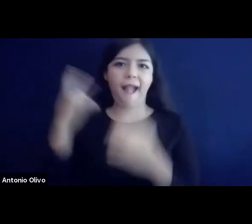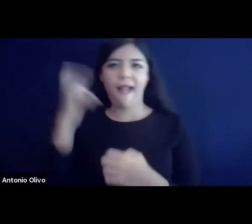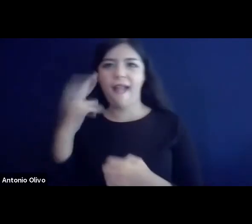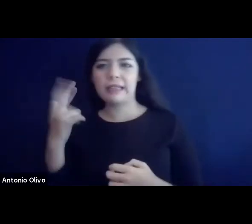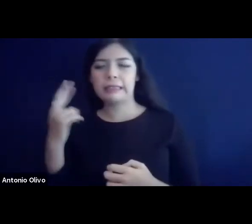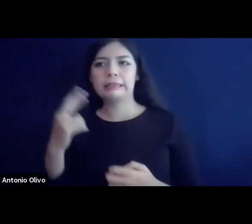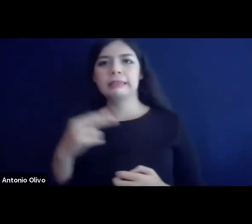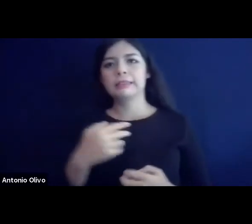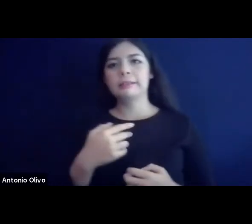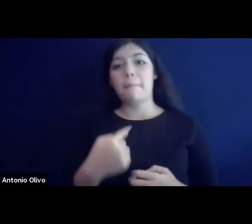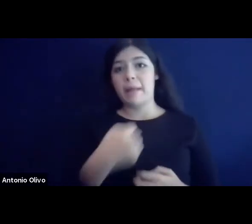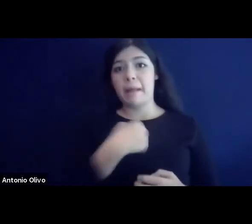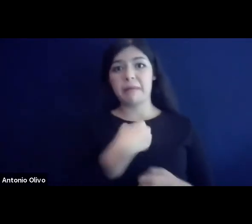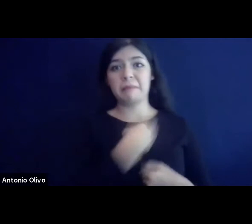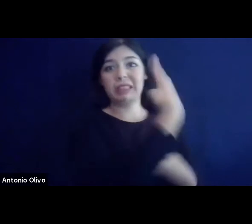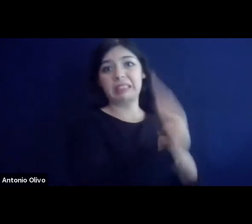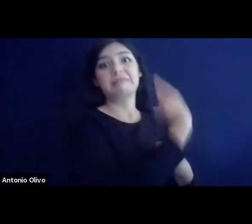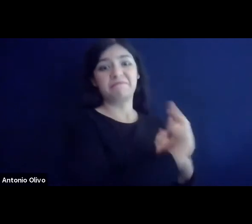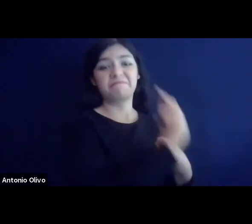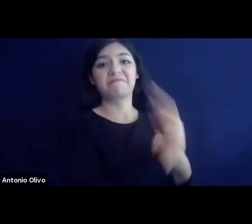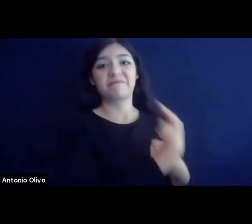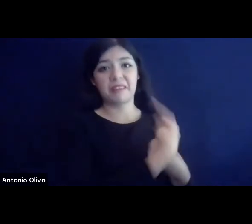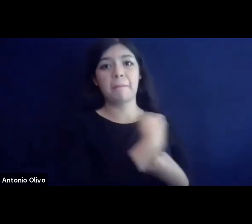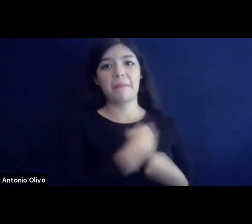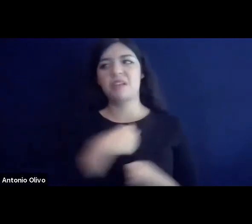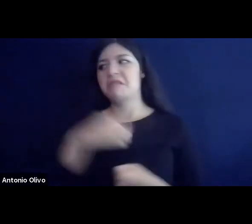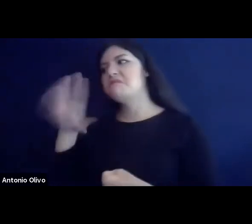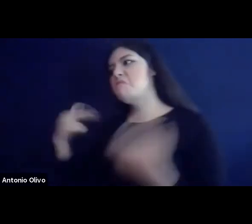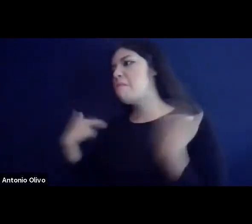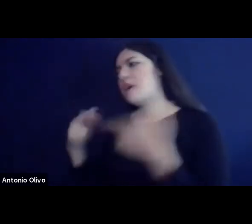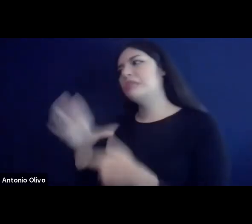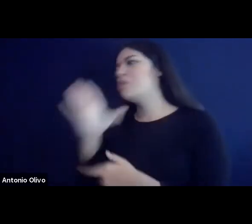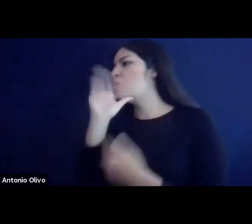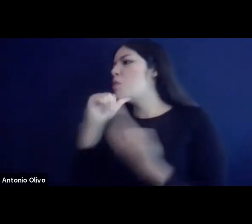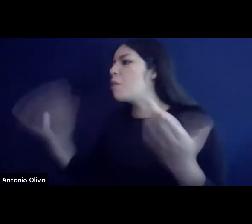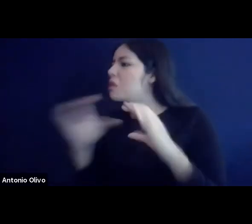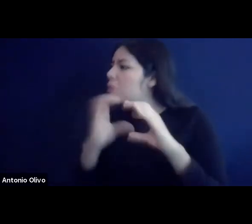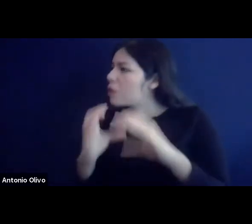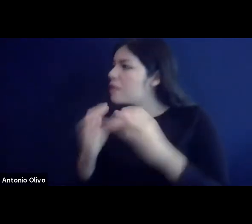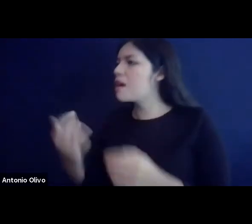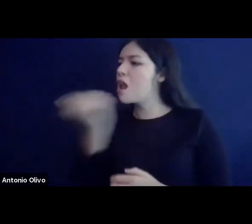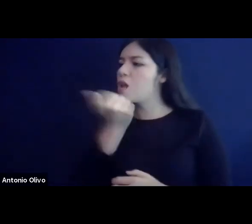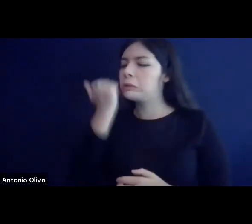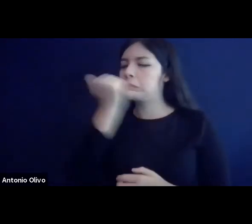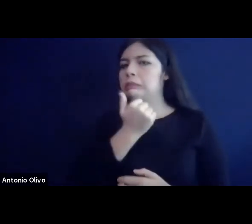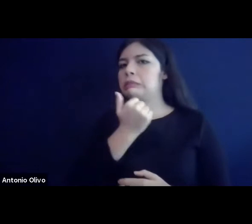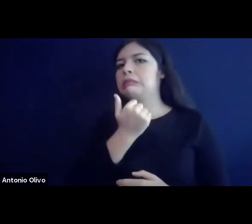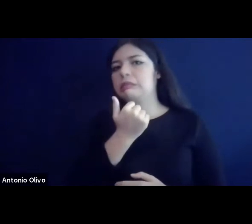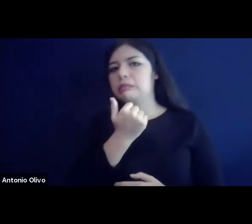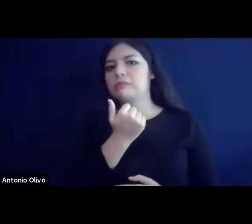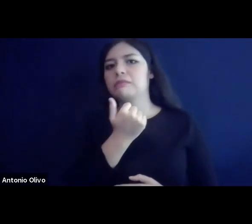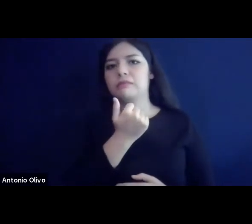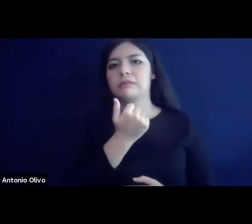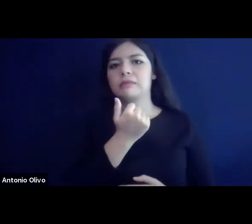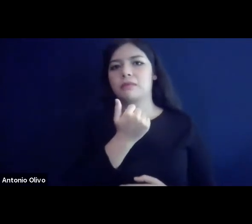cosa que no había sido así. Y no se tomaron ni la molestia de